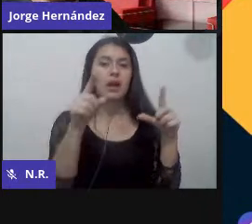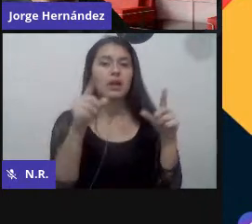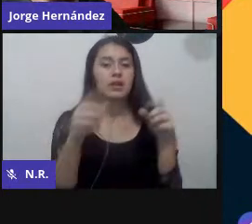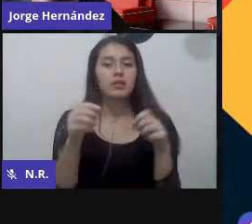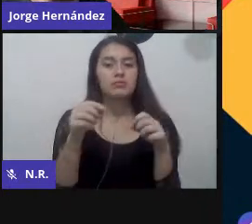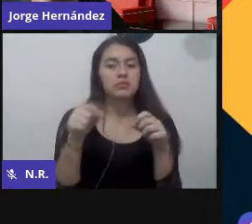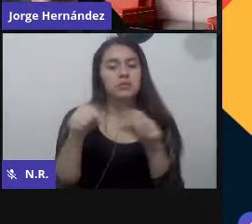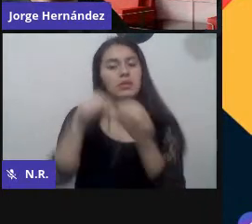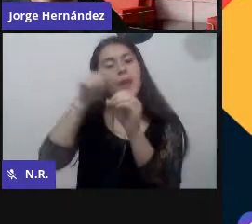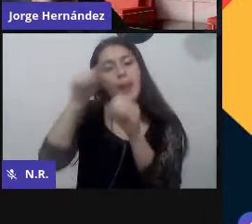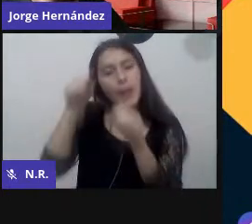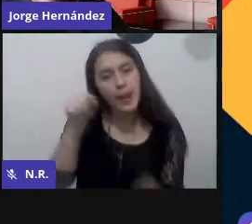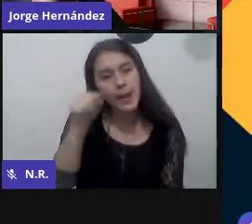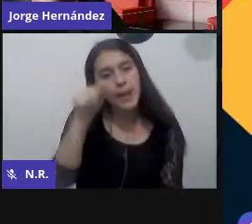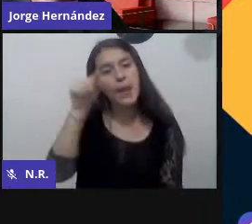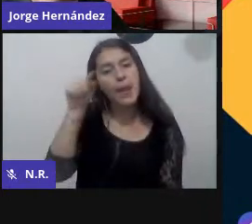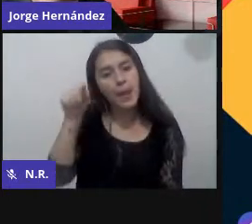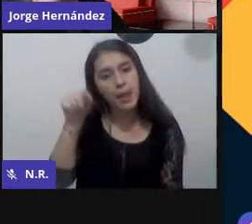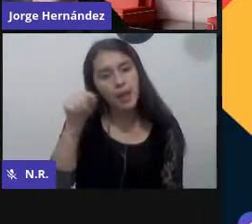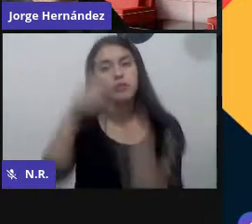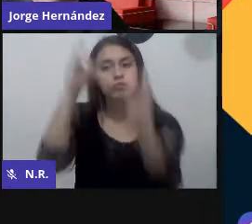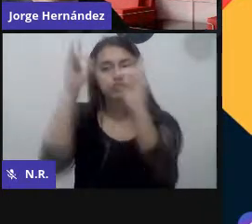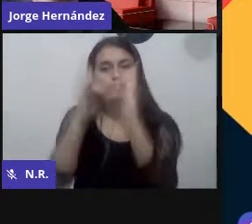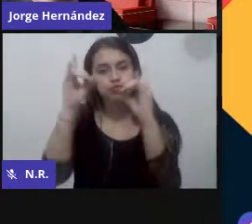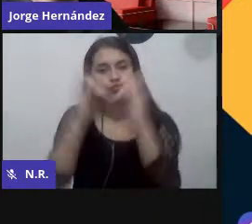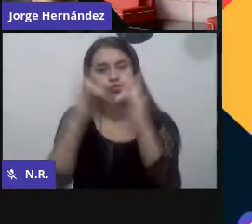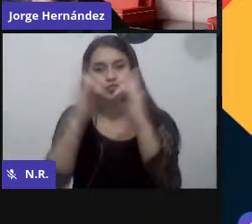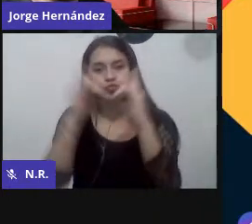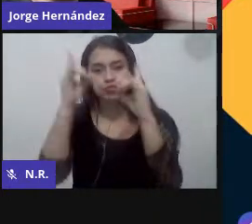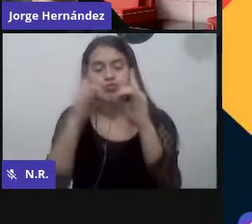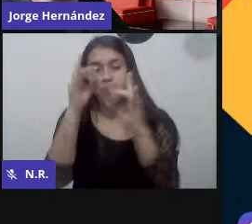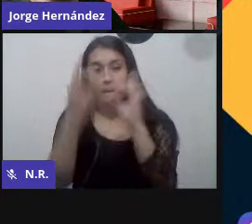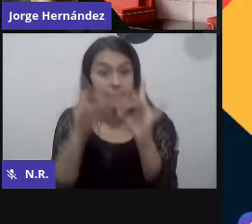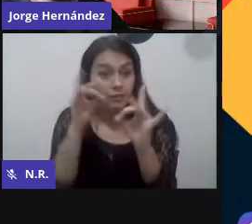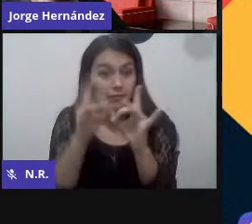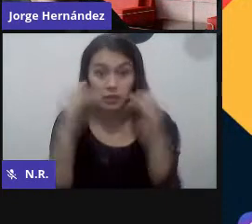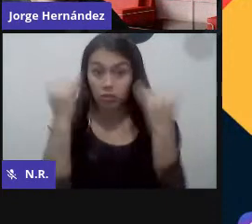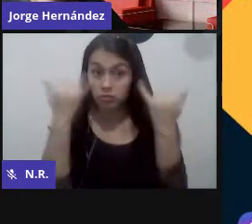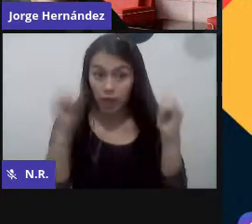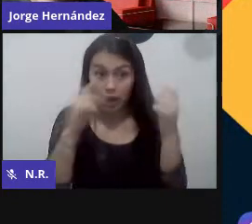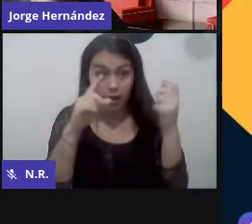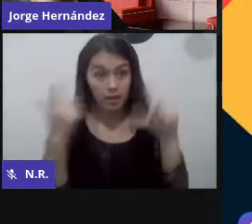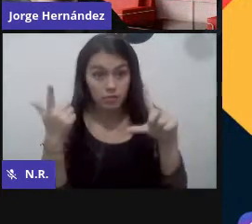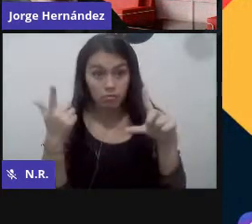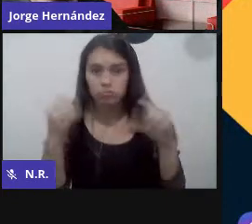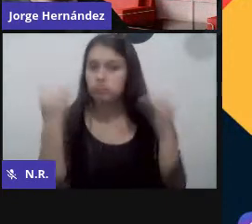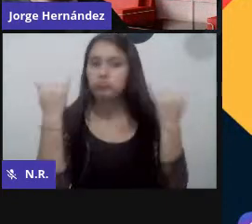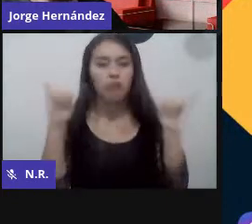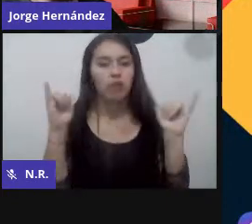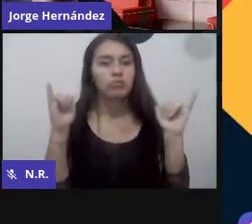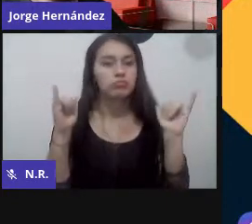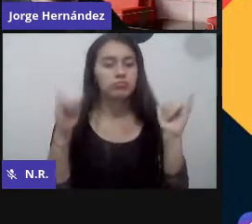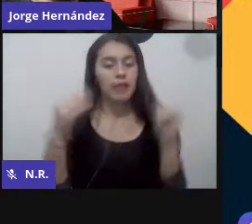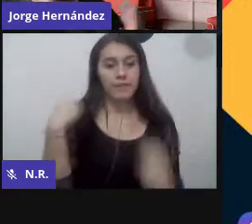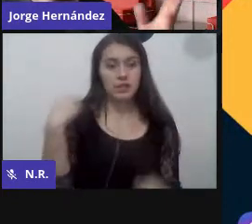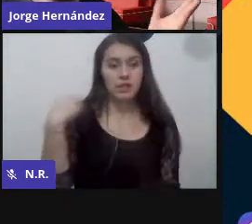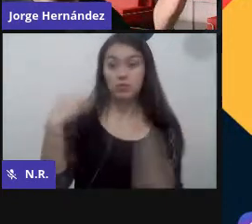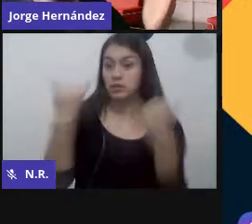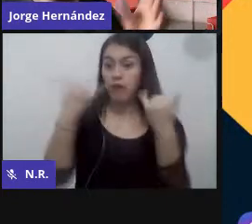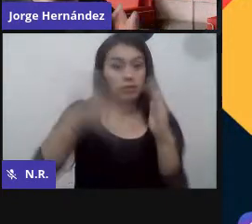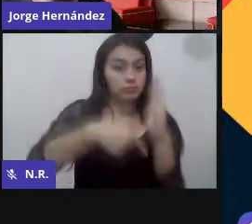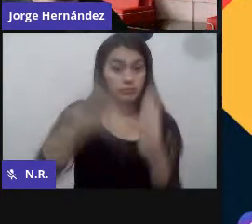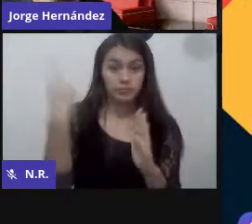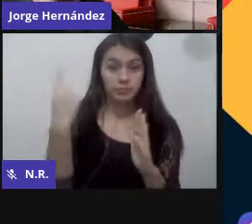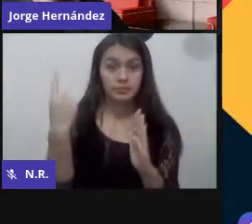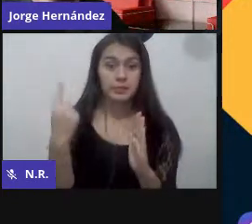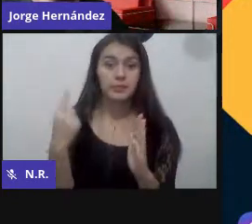va a comprobar la conexión, nos va a decir que ya estamos transmitiendo en vivo y a manera de